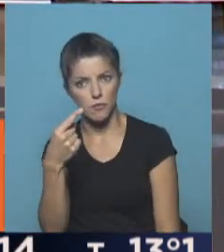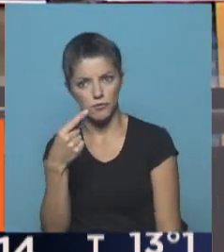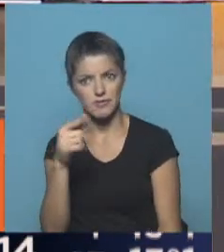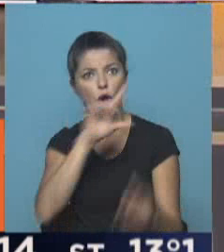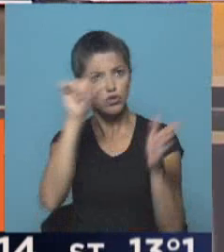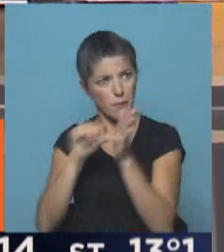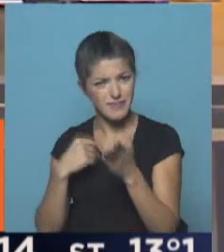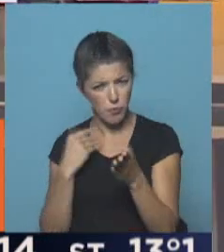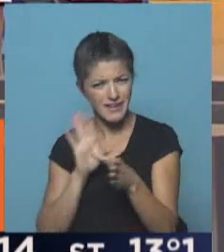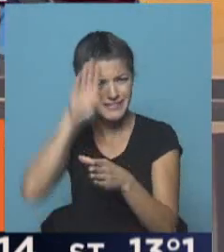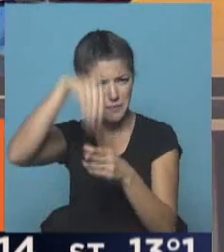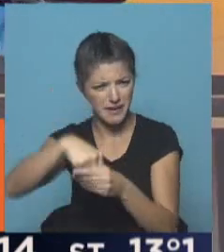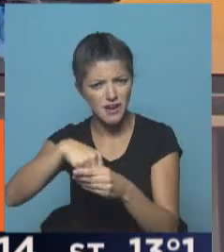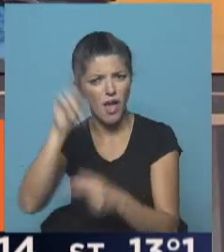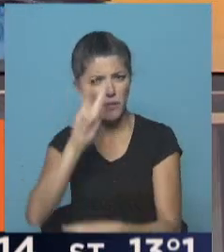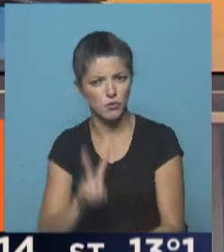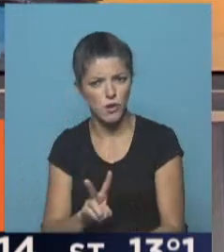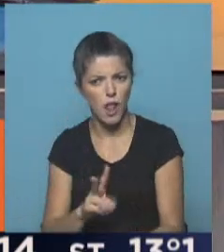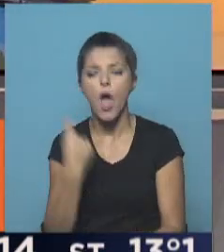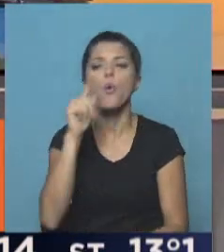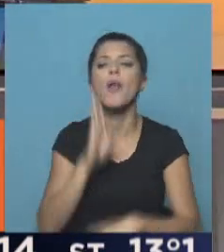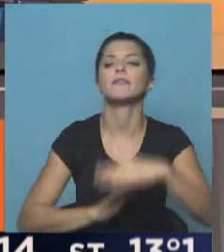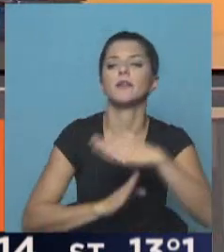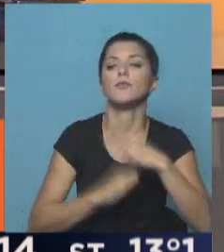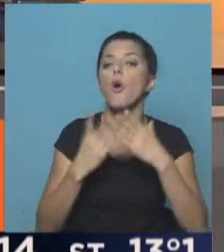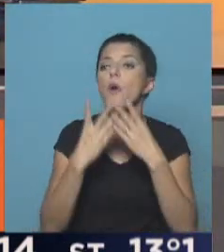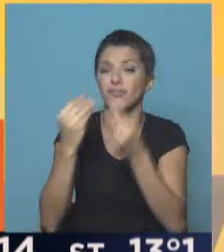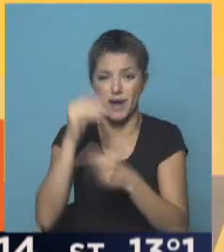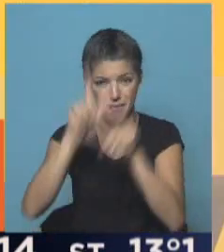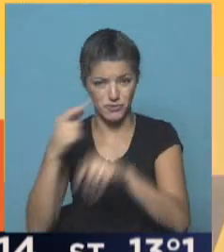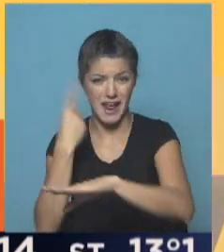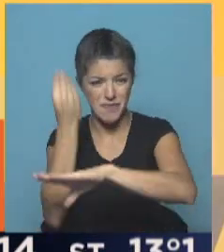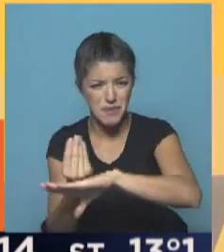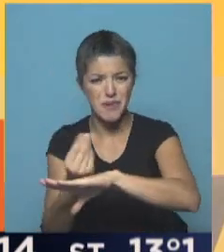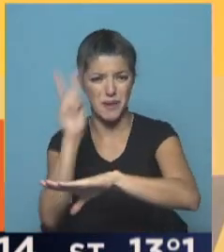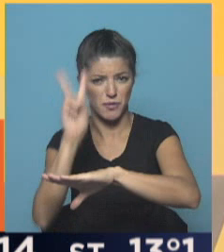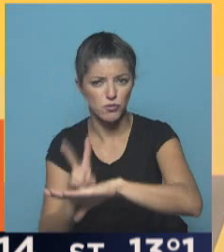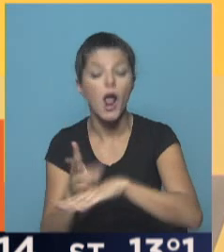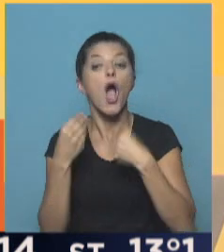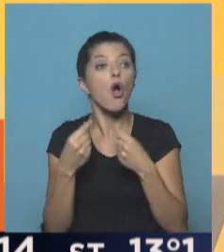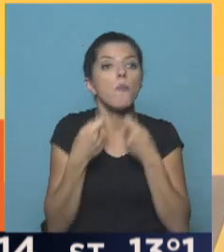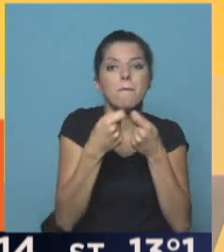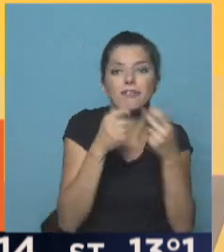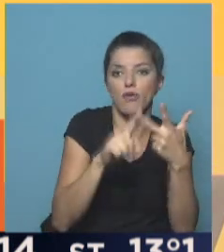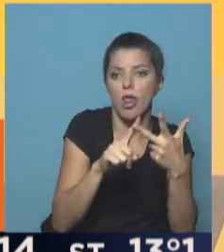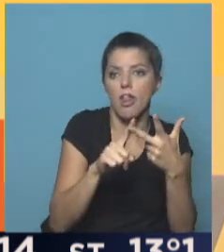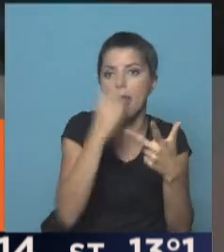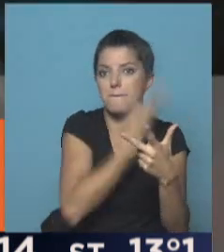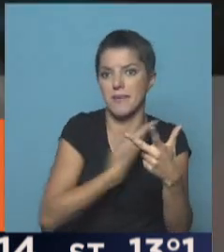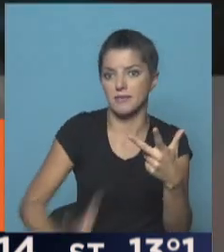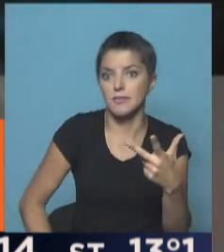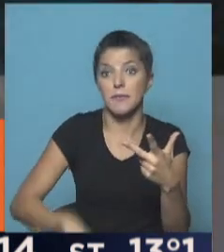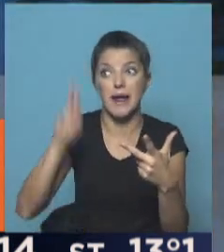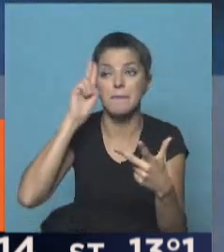Venezuela, cuál es el límite, cómo ayudar a los venezolanos, cómo presionar a Maduro para que respete la